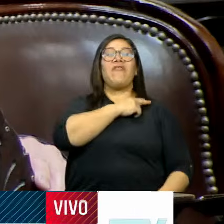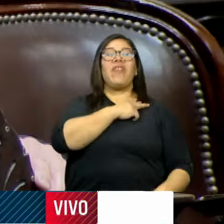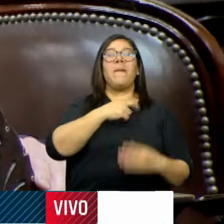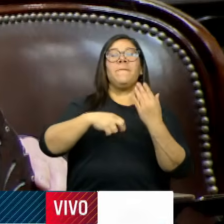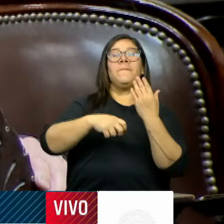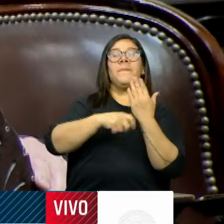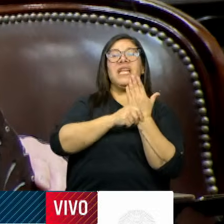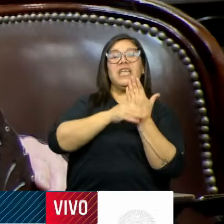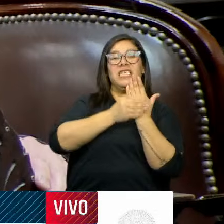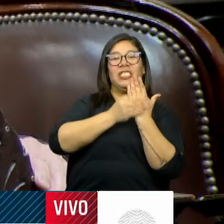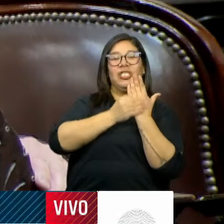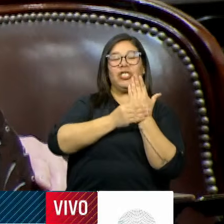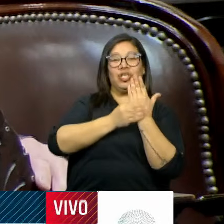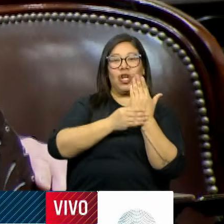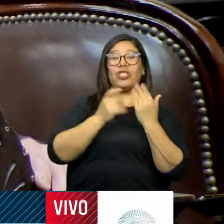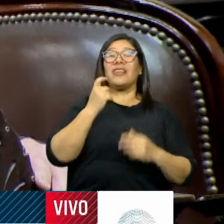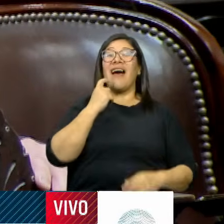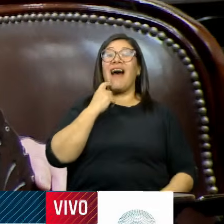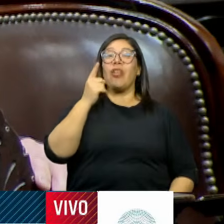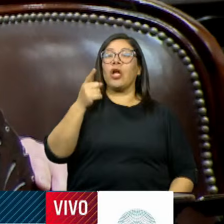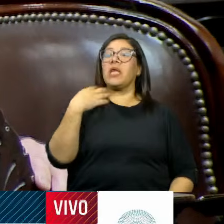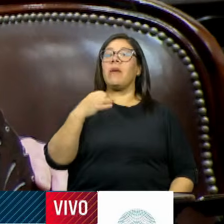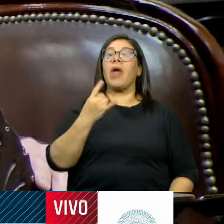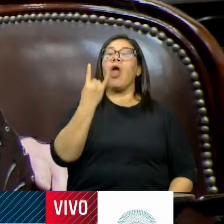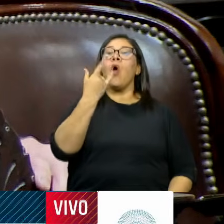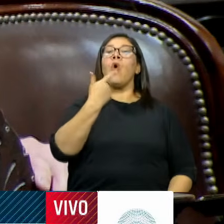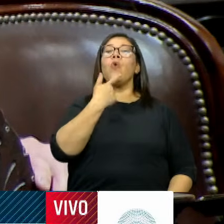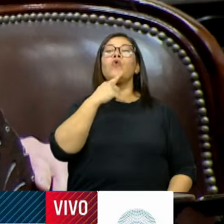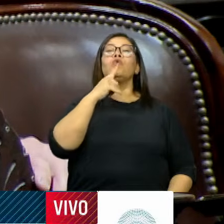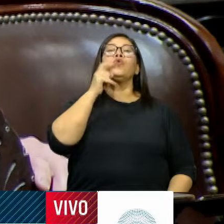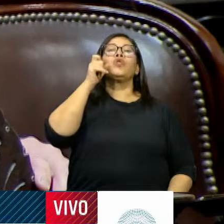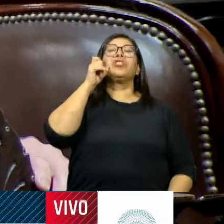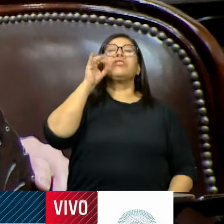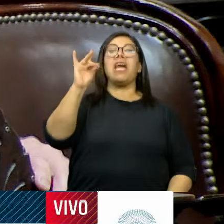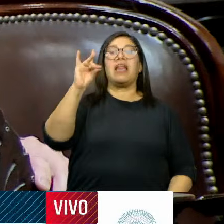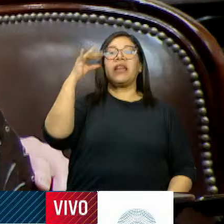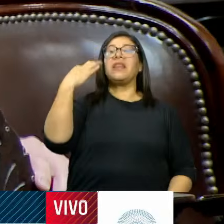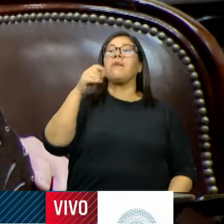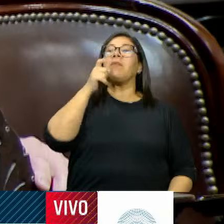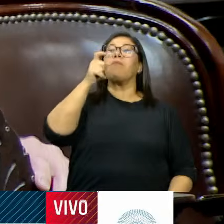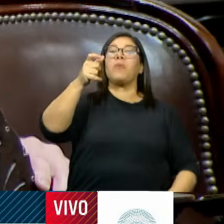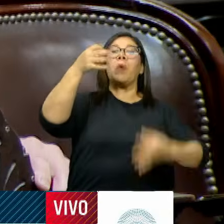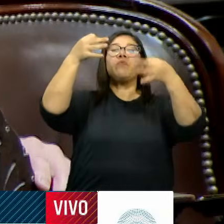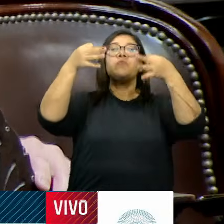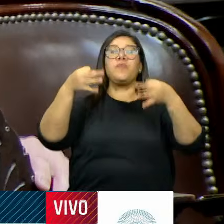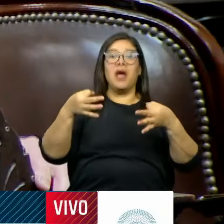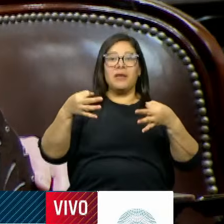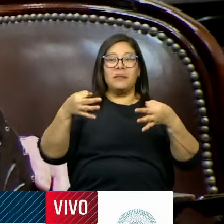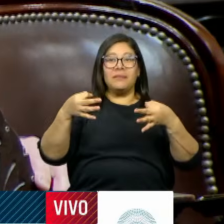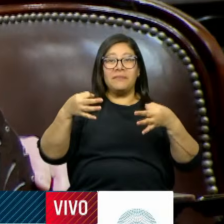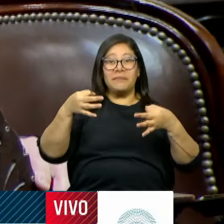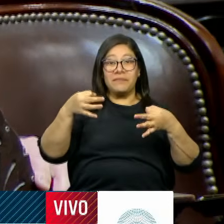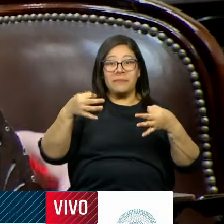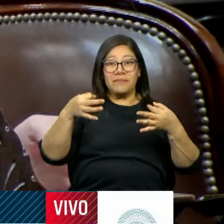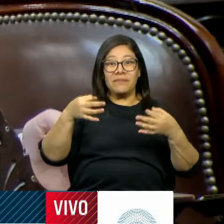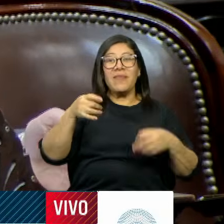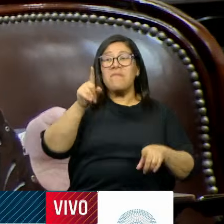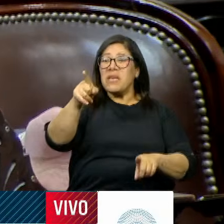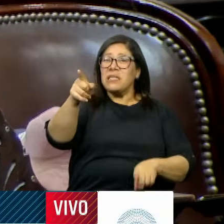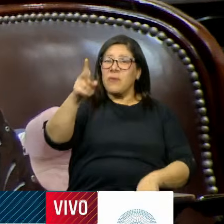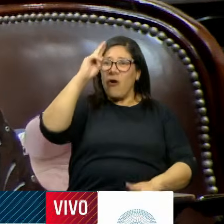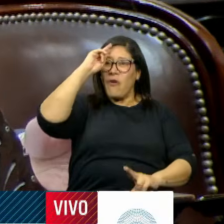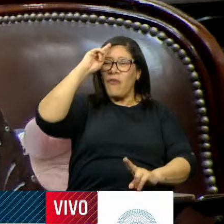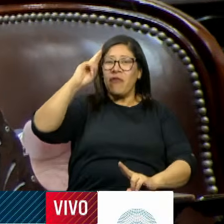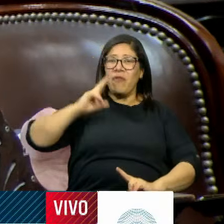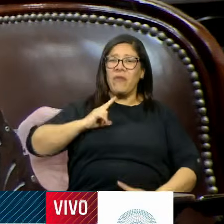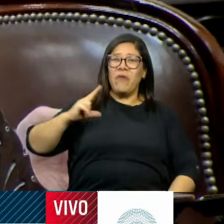Jefe de gabinete que le faltó el respeto a este Congreso y que ahora usted entonces, en condición de presidente de este cuerpo, tendría que